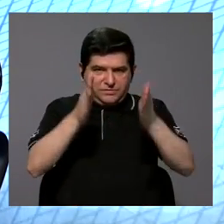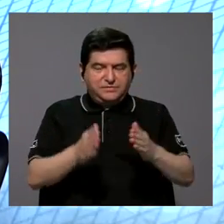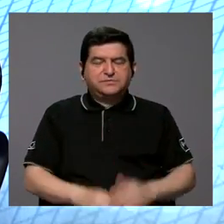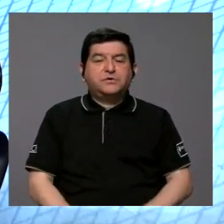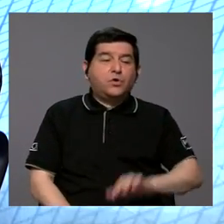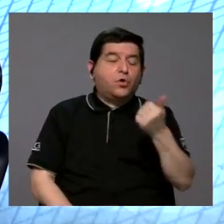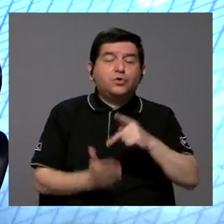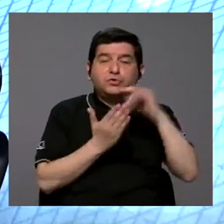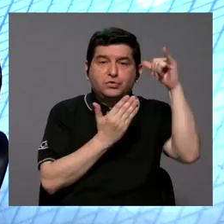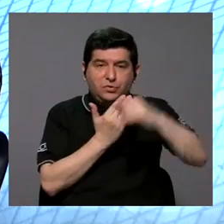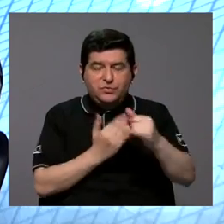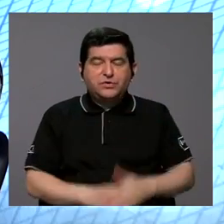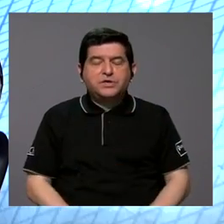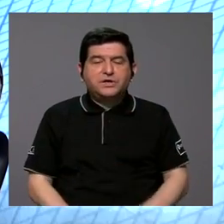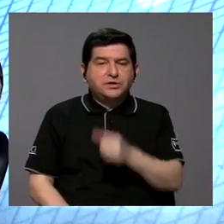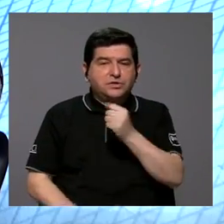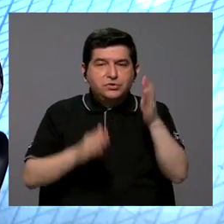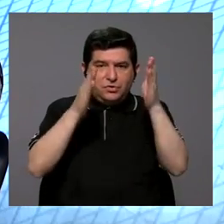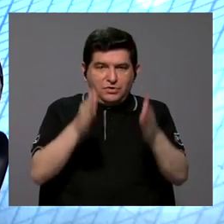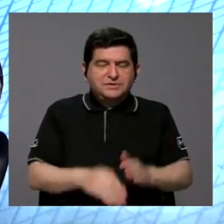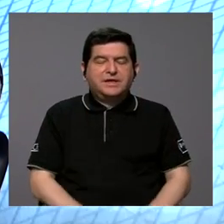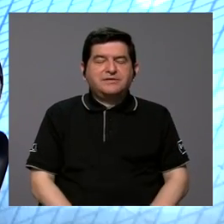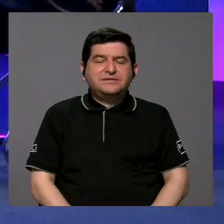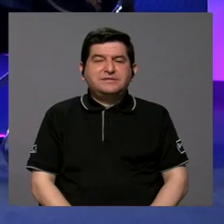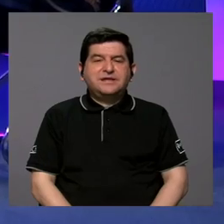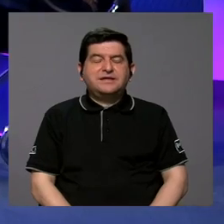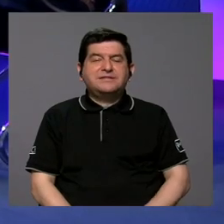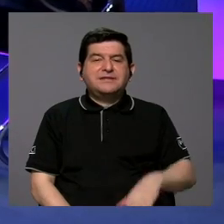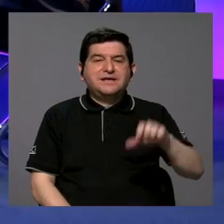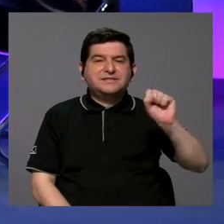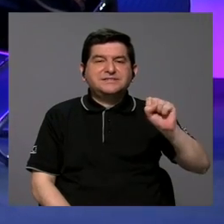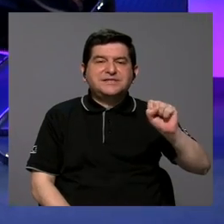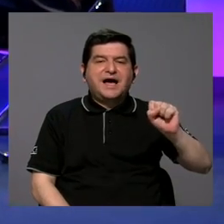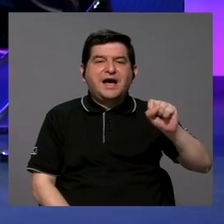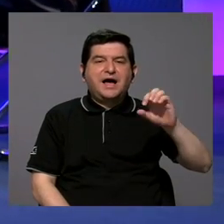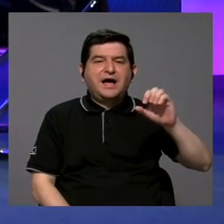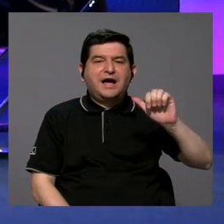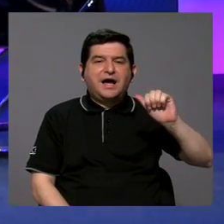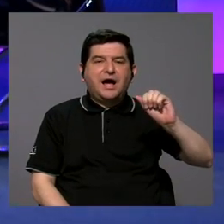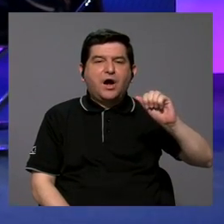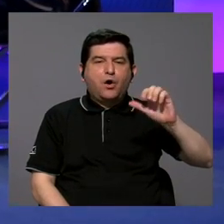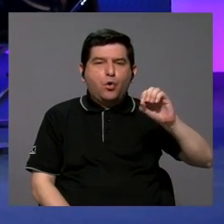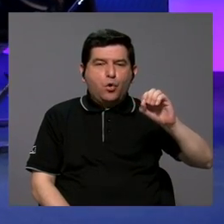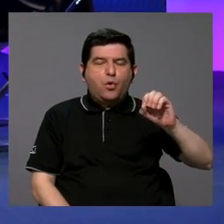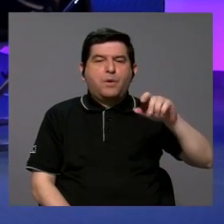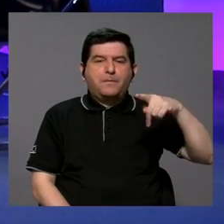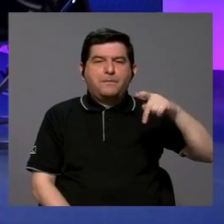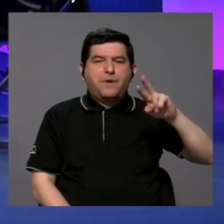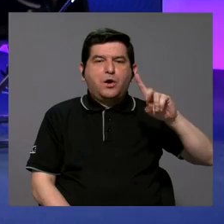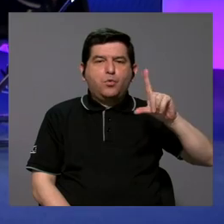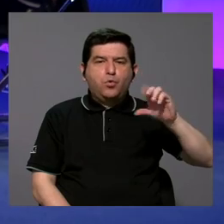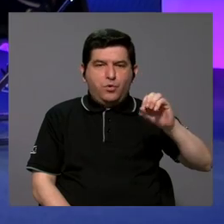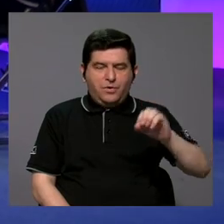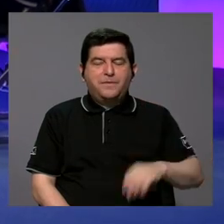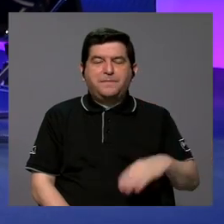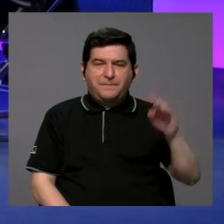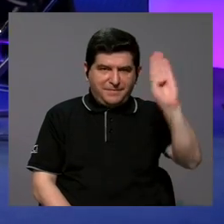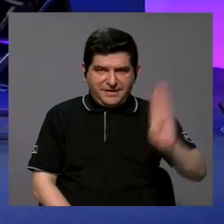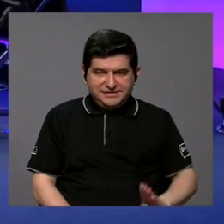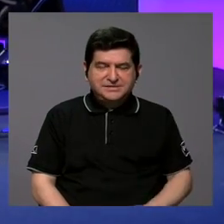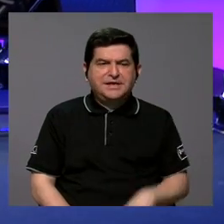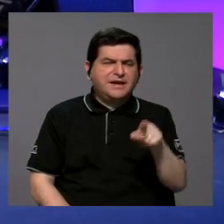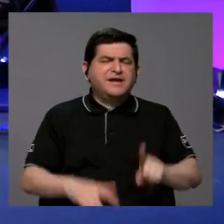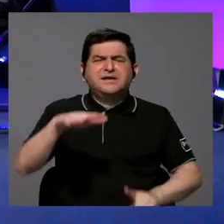un proyecto con una cantante de Sao Paulo, Brasil, que se llama Teca. ¿Y cuándo vamos a poder disfrutar de toda esta música? Mira, esto